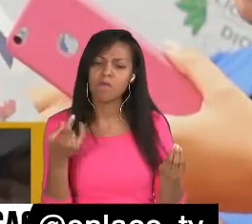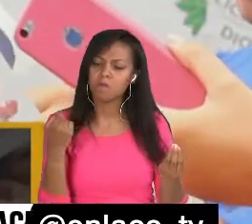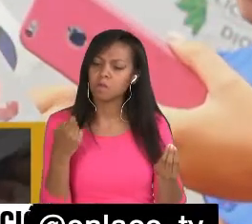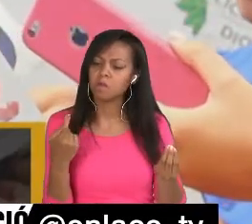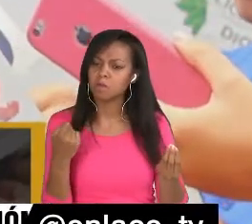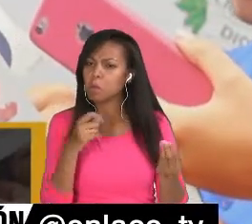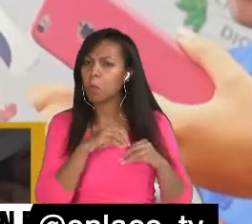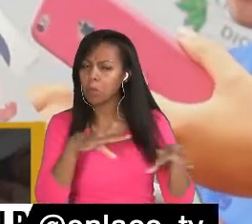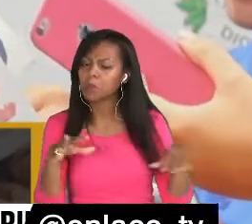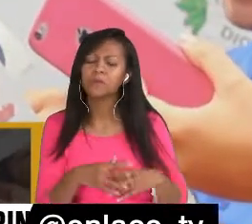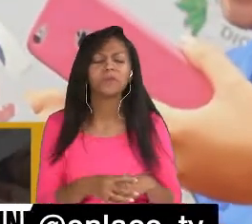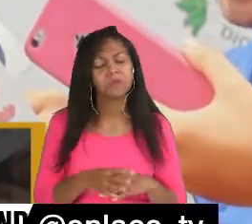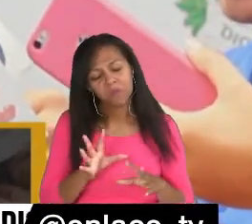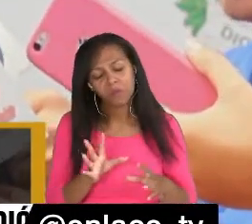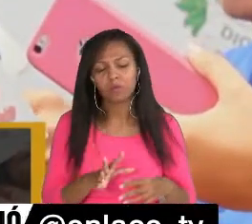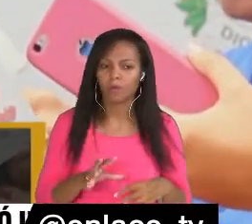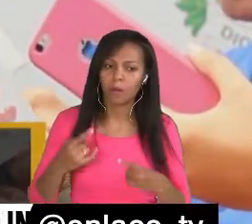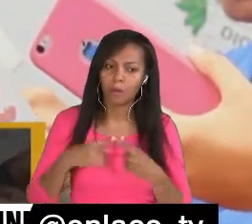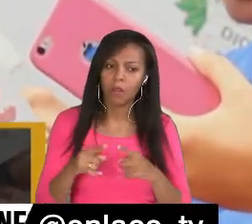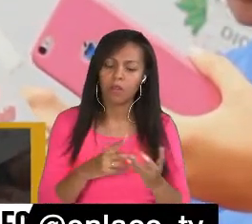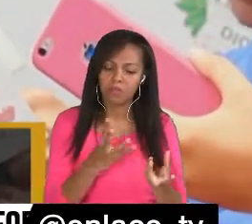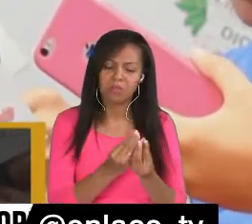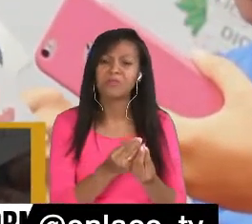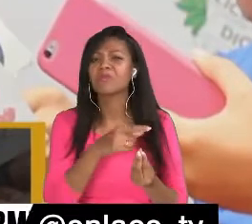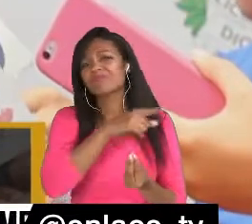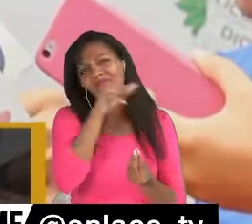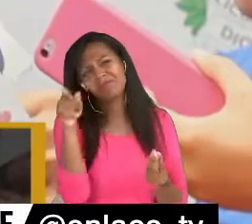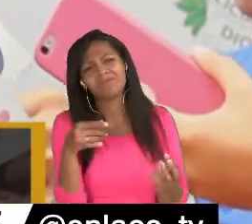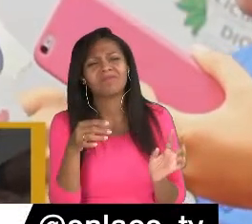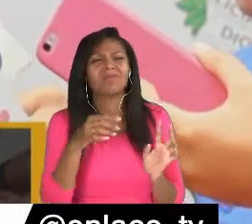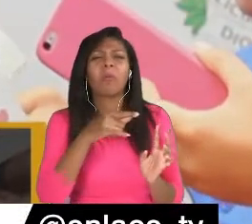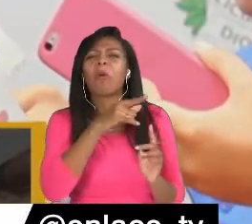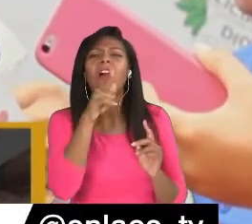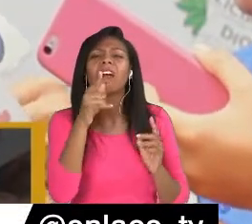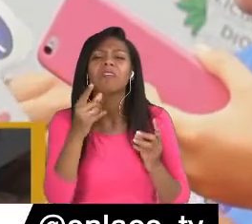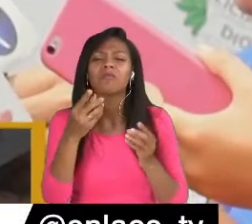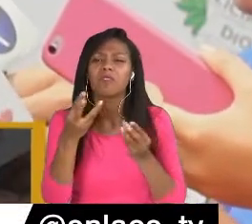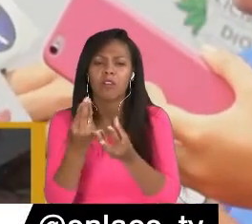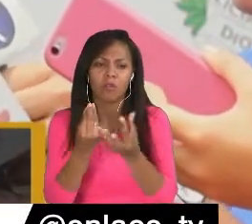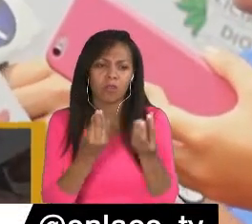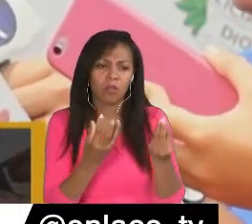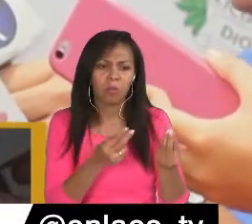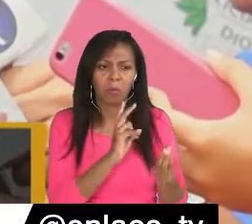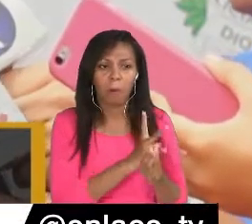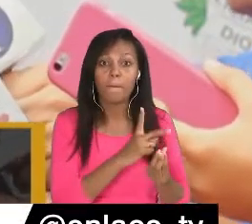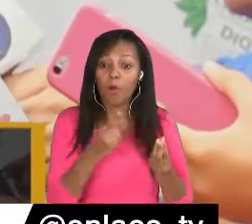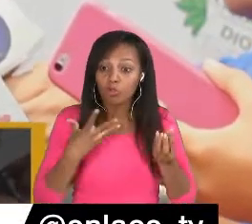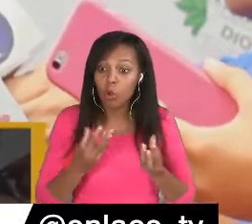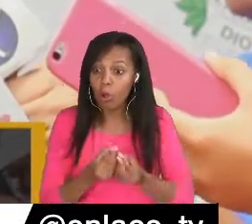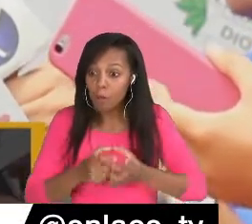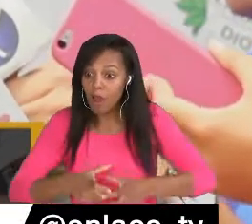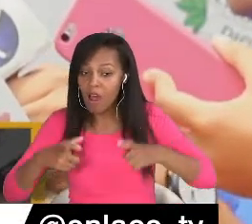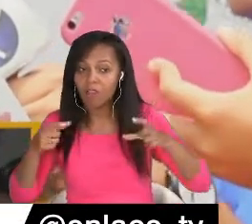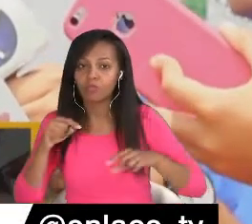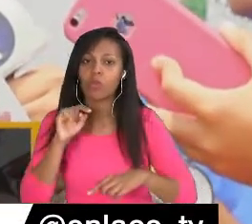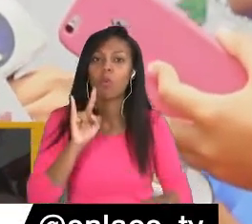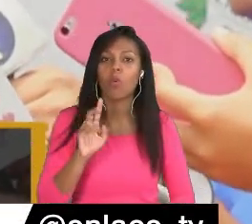Se maneja delincuencia común, pero como Bacrín de Urabá no tenemos conocimiento